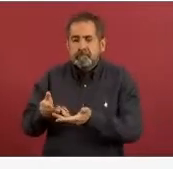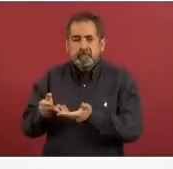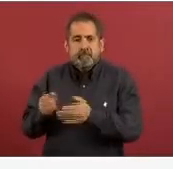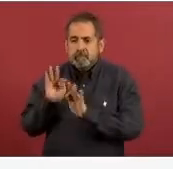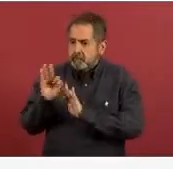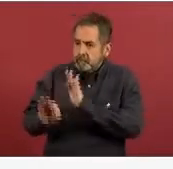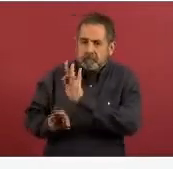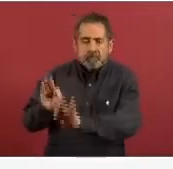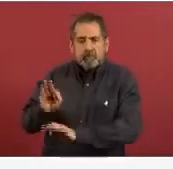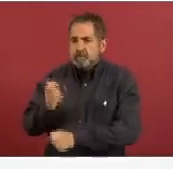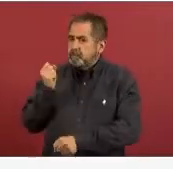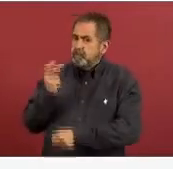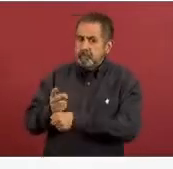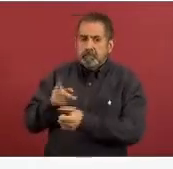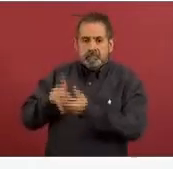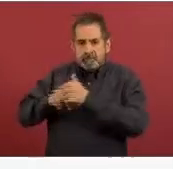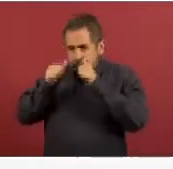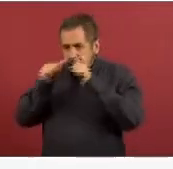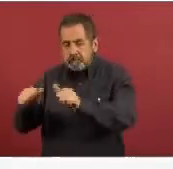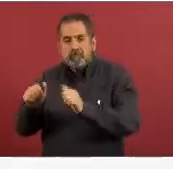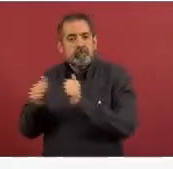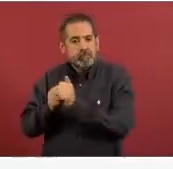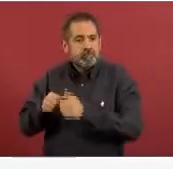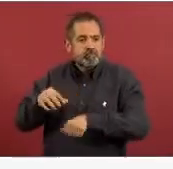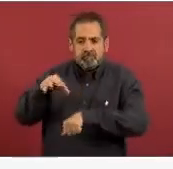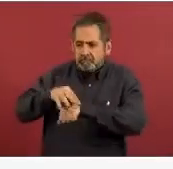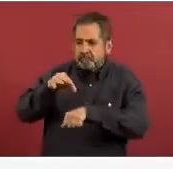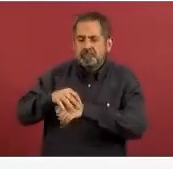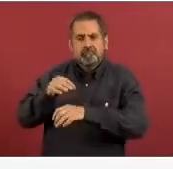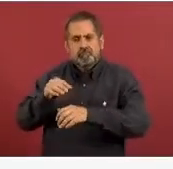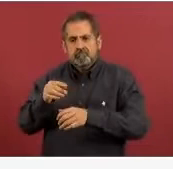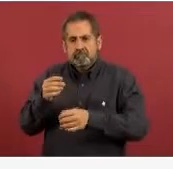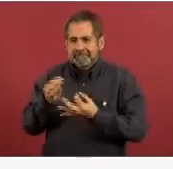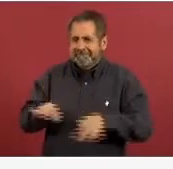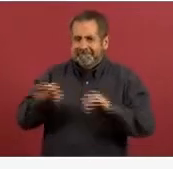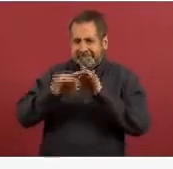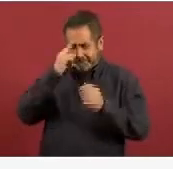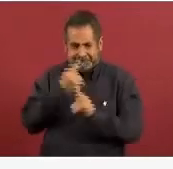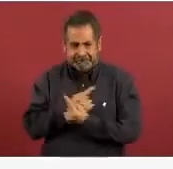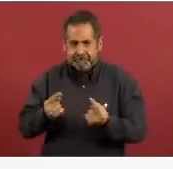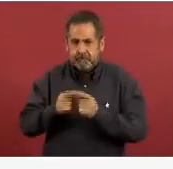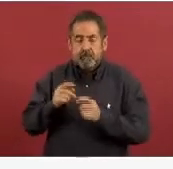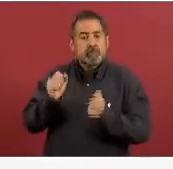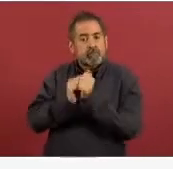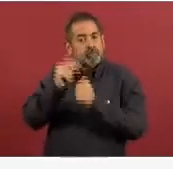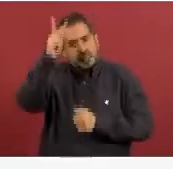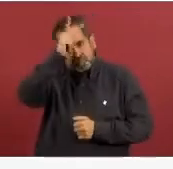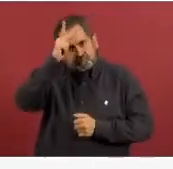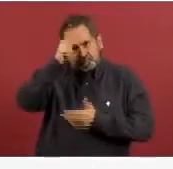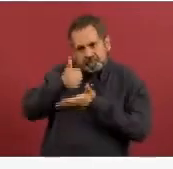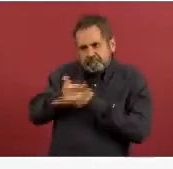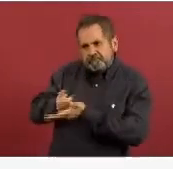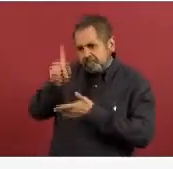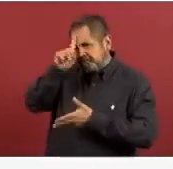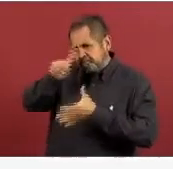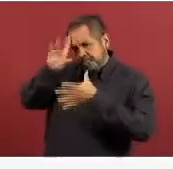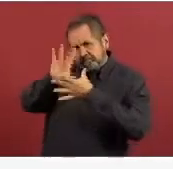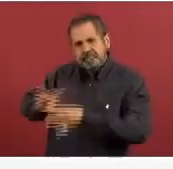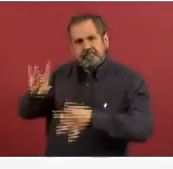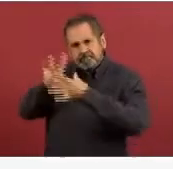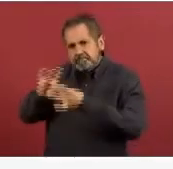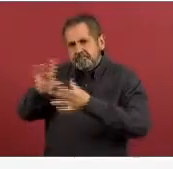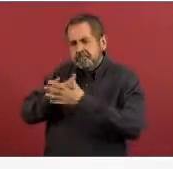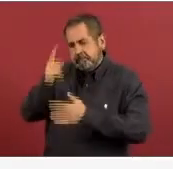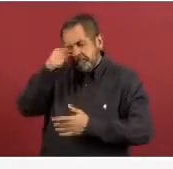oportunos, incluyendo la atención obstétrica, neonatal, el apoyo psicosocial o en salud mental, según esto